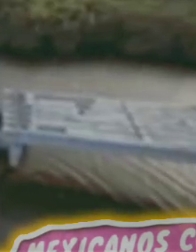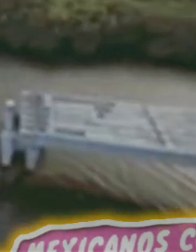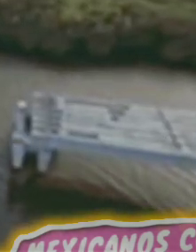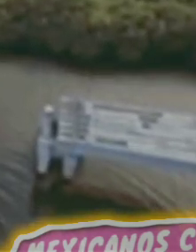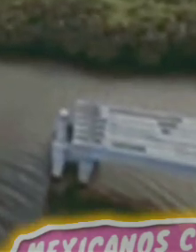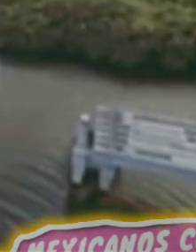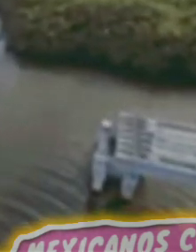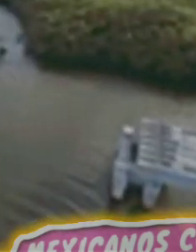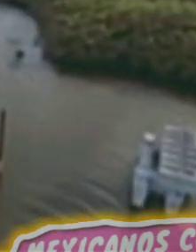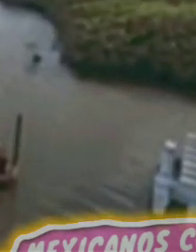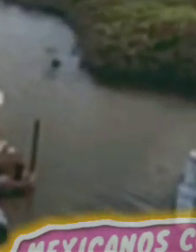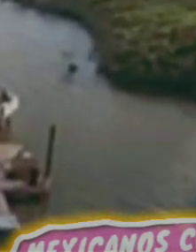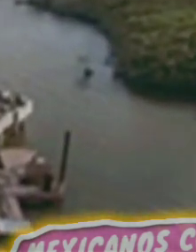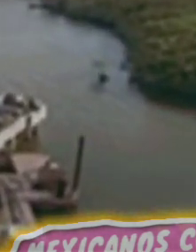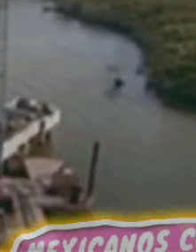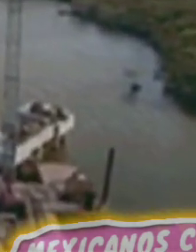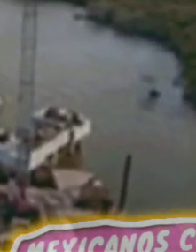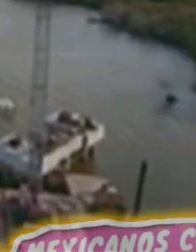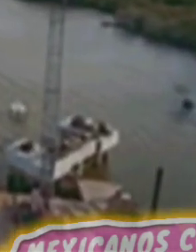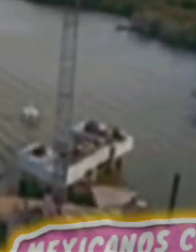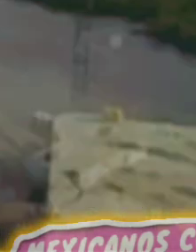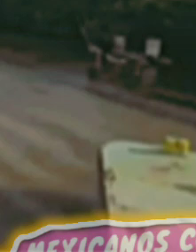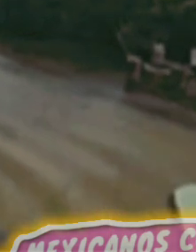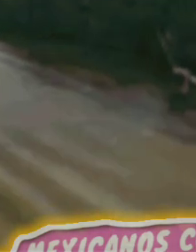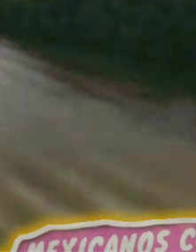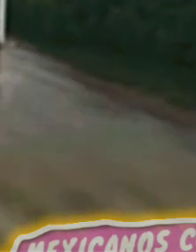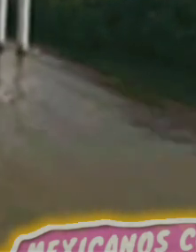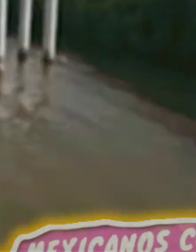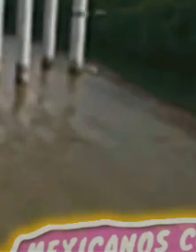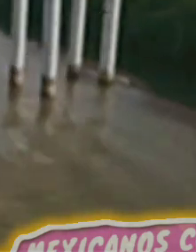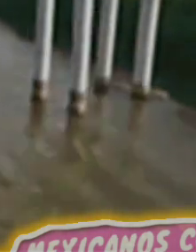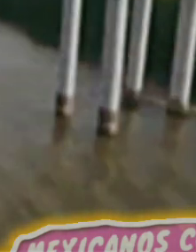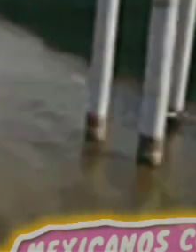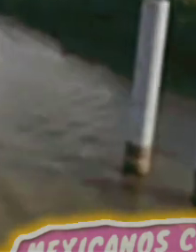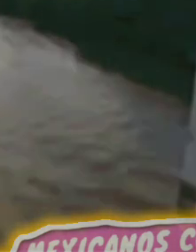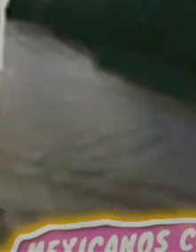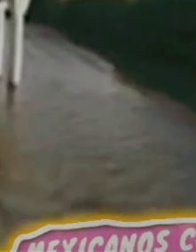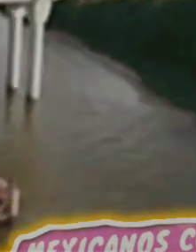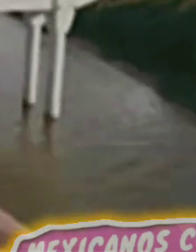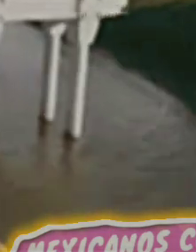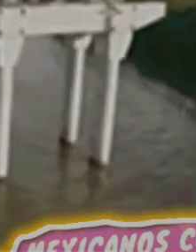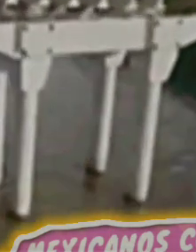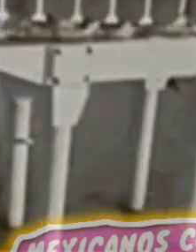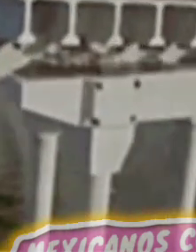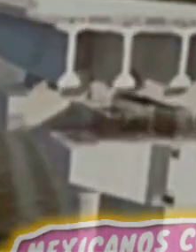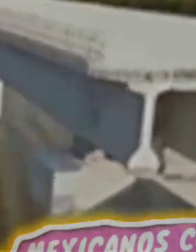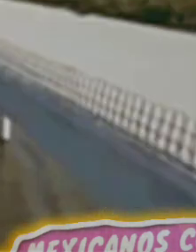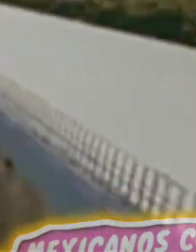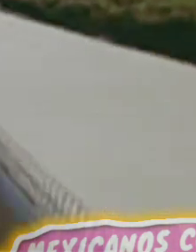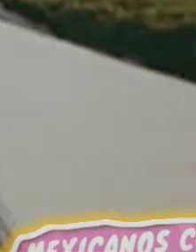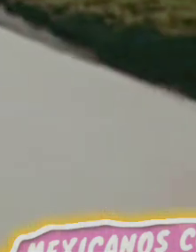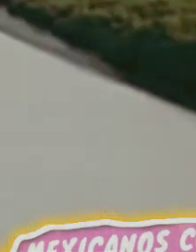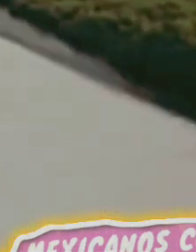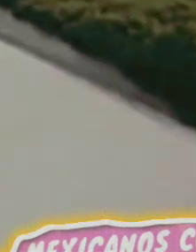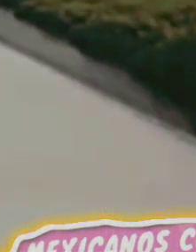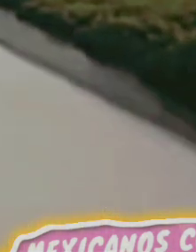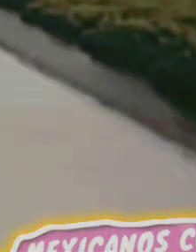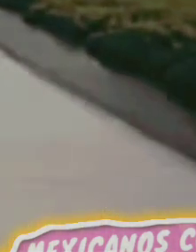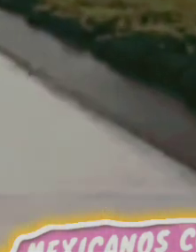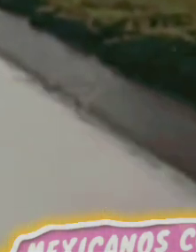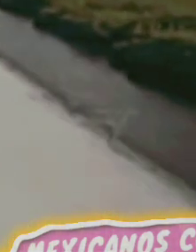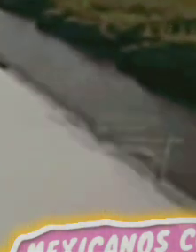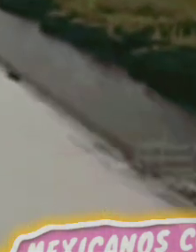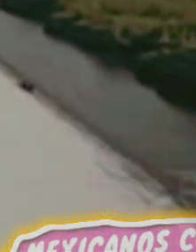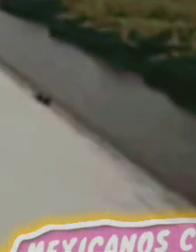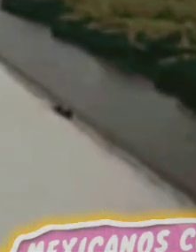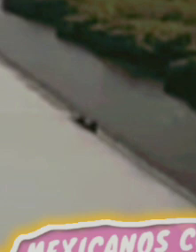en algunas zonas y por estar construyendo pues mediante pontones, mediante estas estructuras que se ven